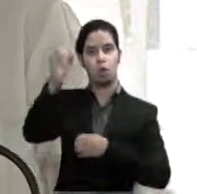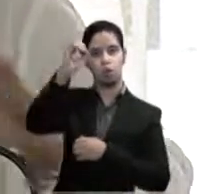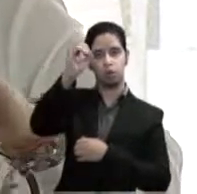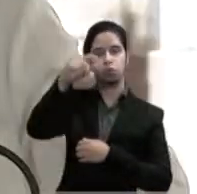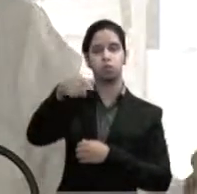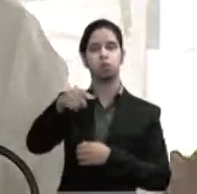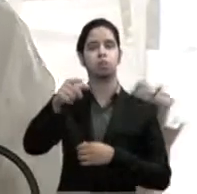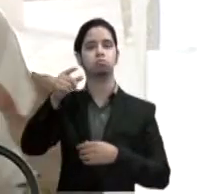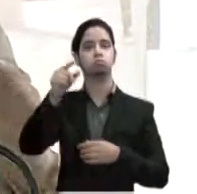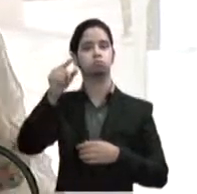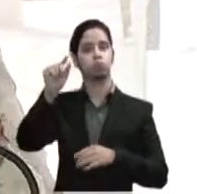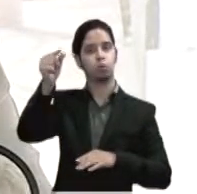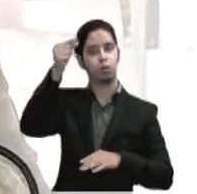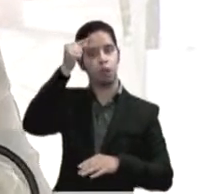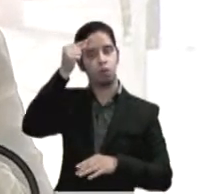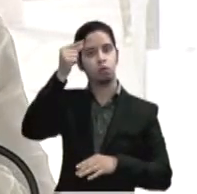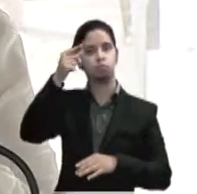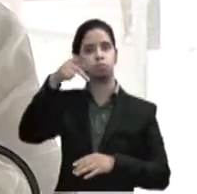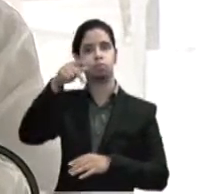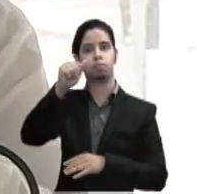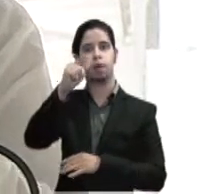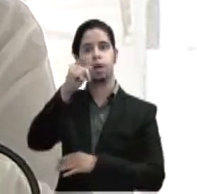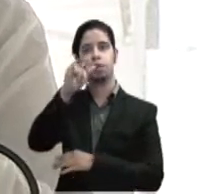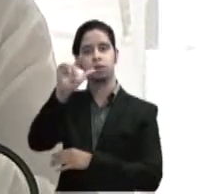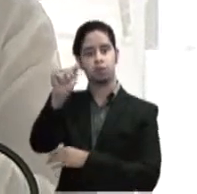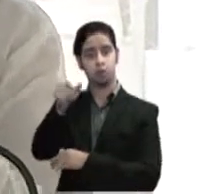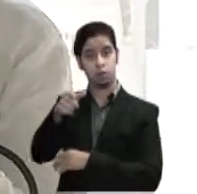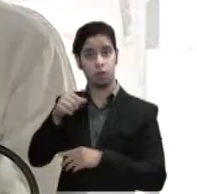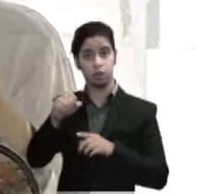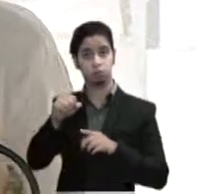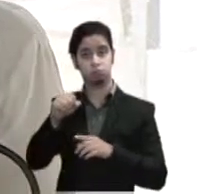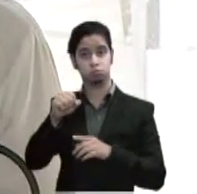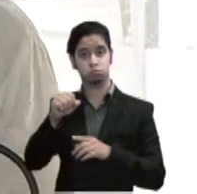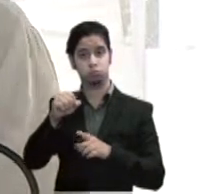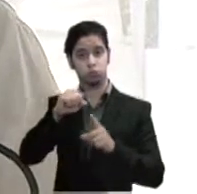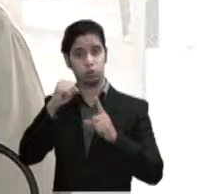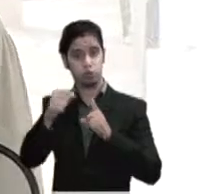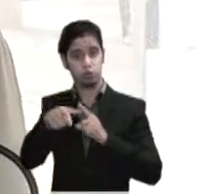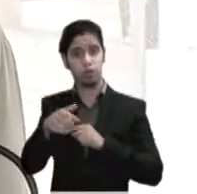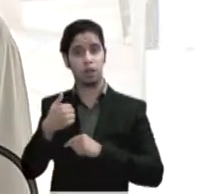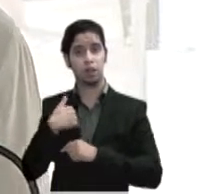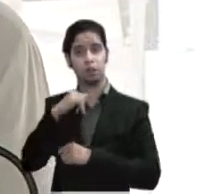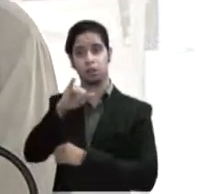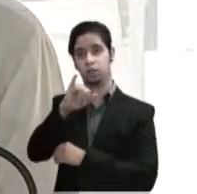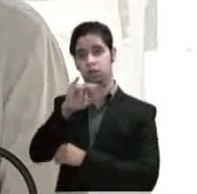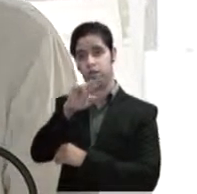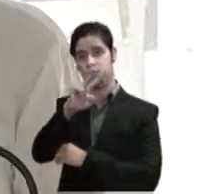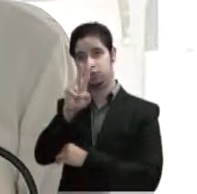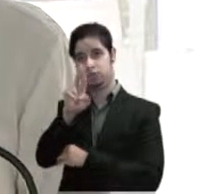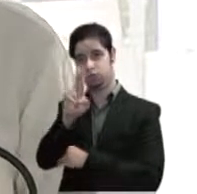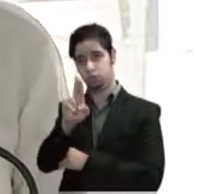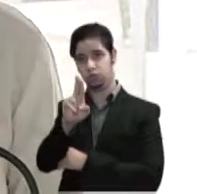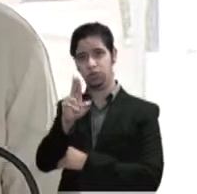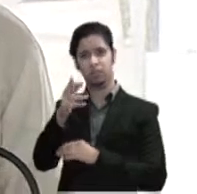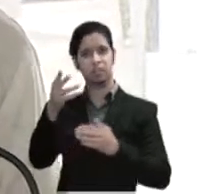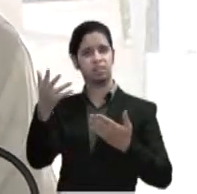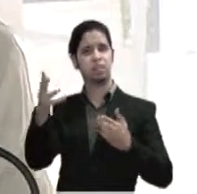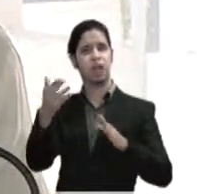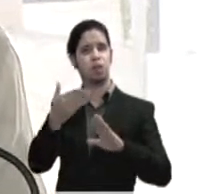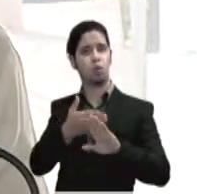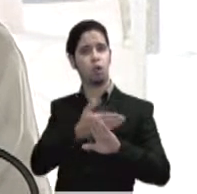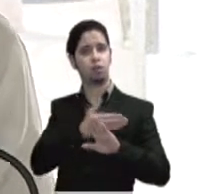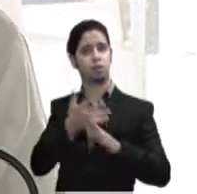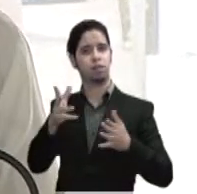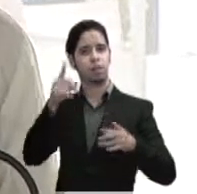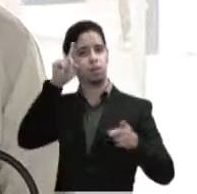con relación a la administración del IBU en los municipios como se había acordado en un